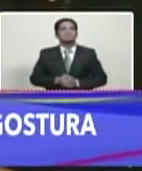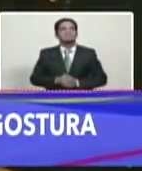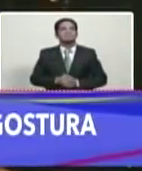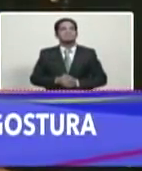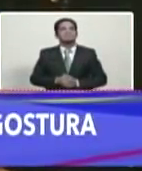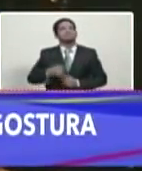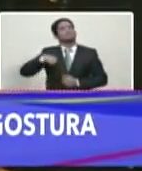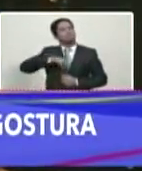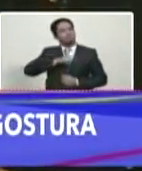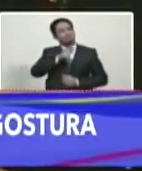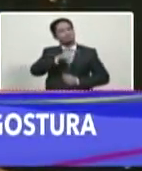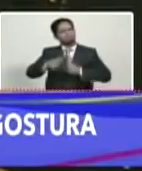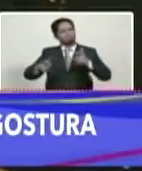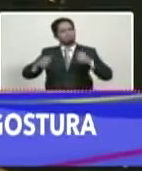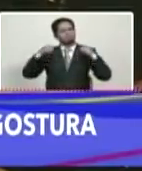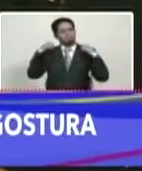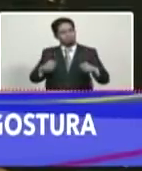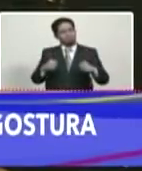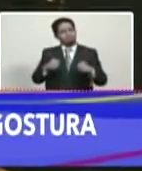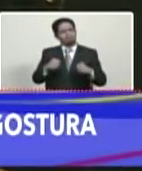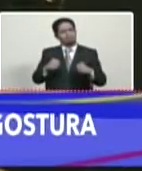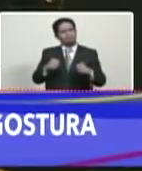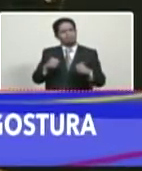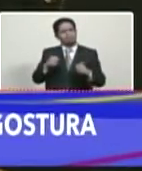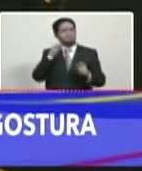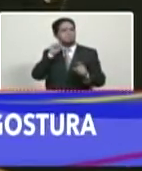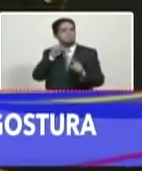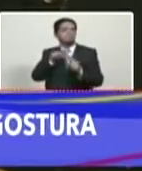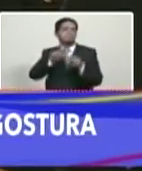Guerreros de la paz somos.